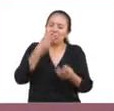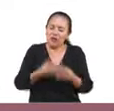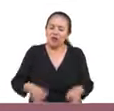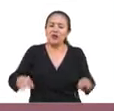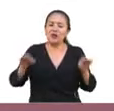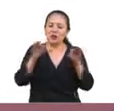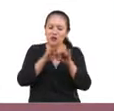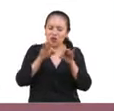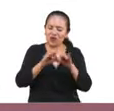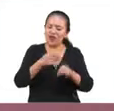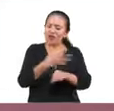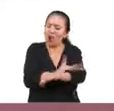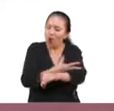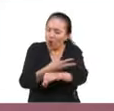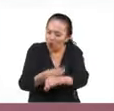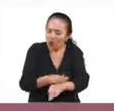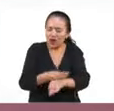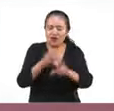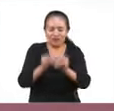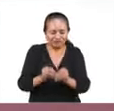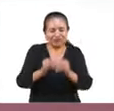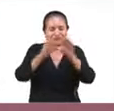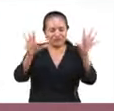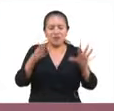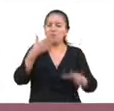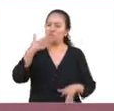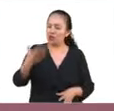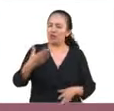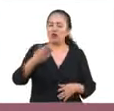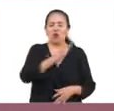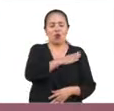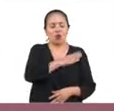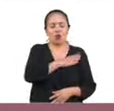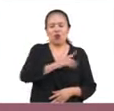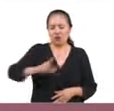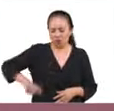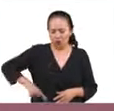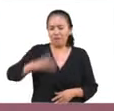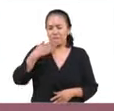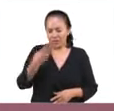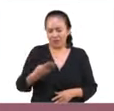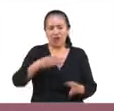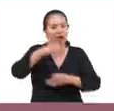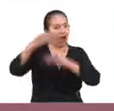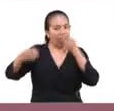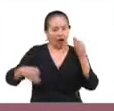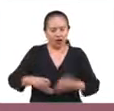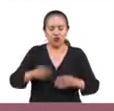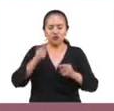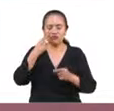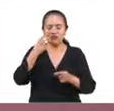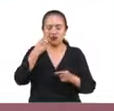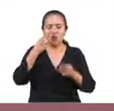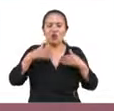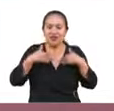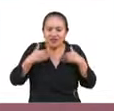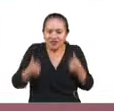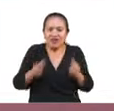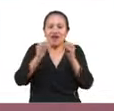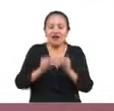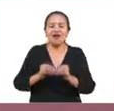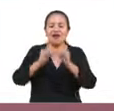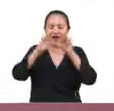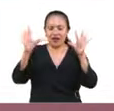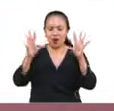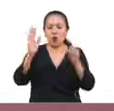sobre todo con honestidad, transparencia y buen gobierno. A todos nos debe quedar claro, por el bien de